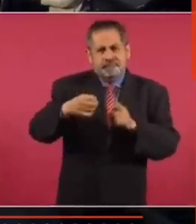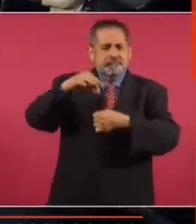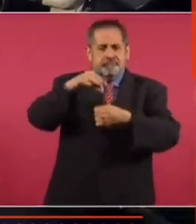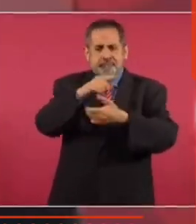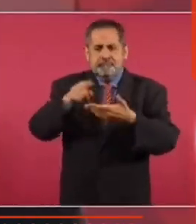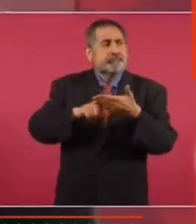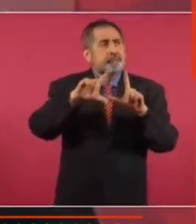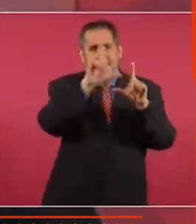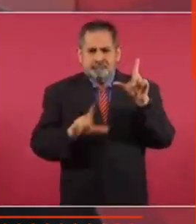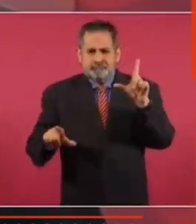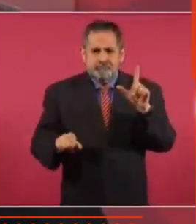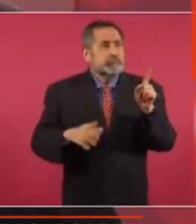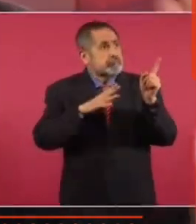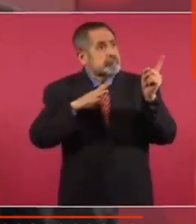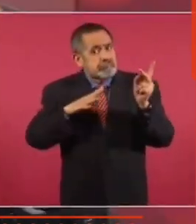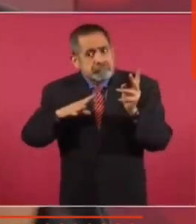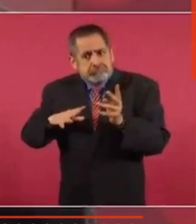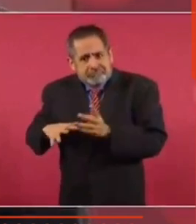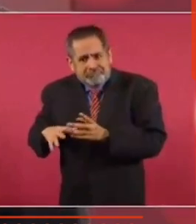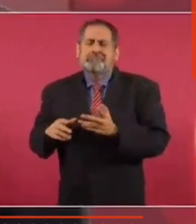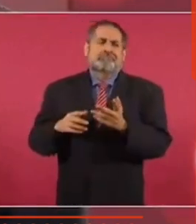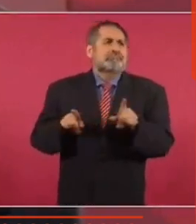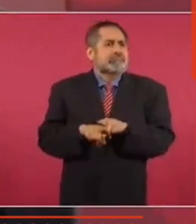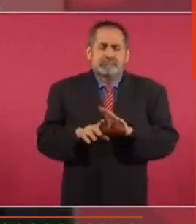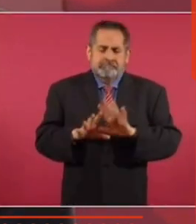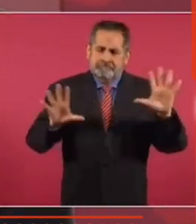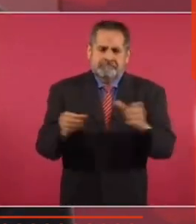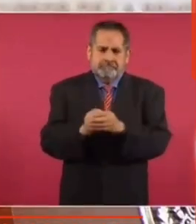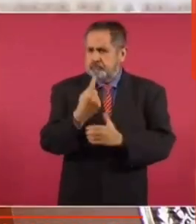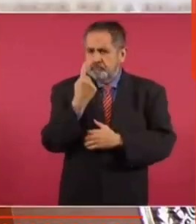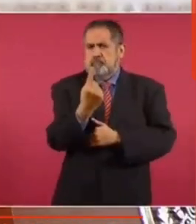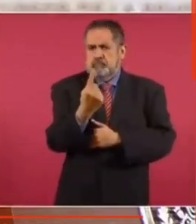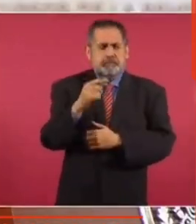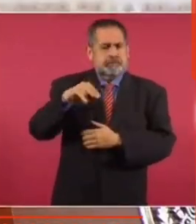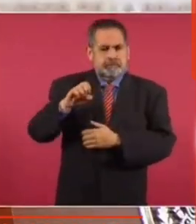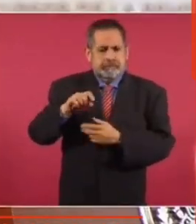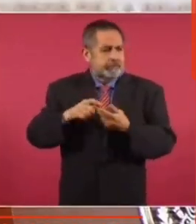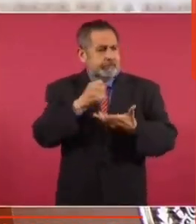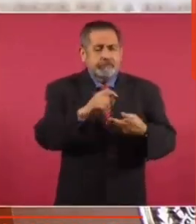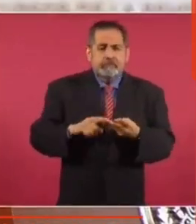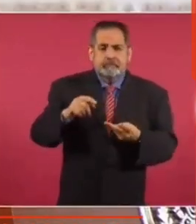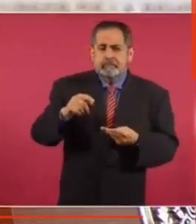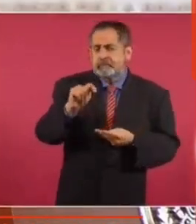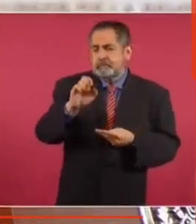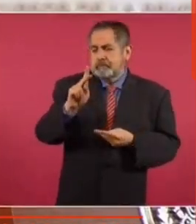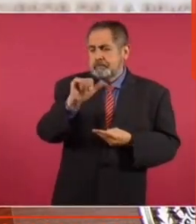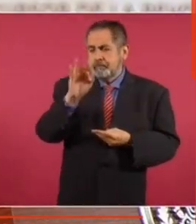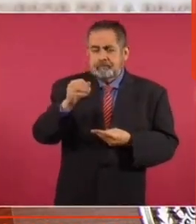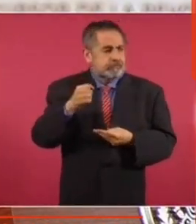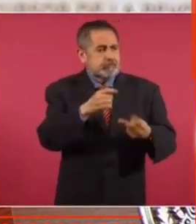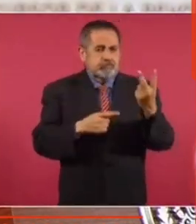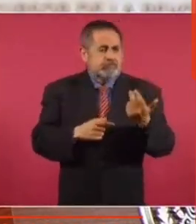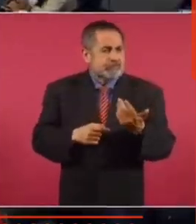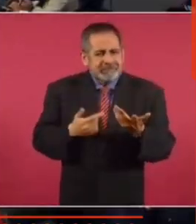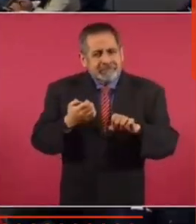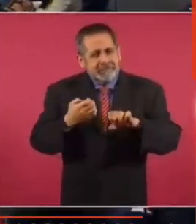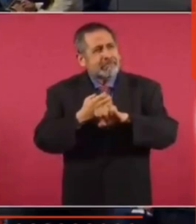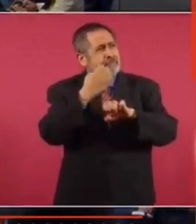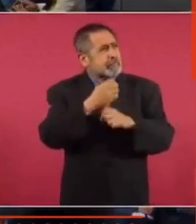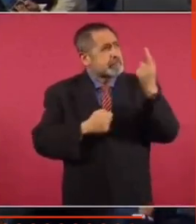país, porque este gasto oneroso, tanto del INE como del tribunal, se replica en cada